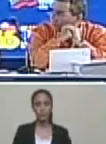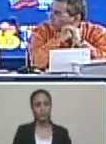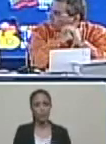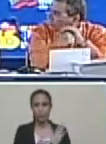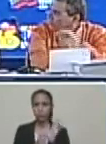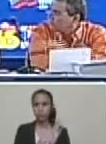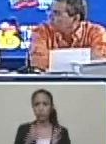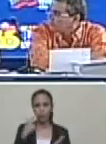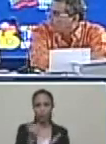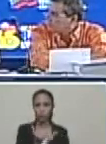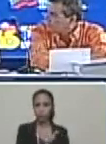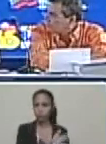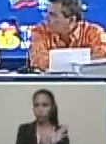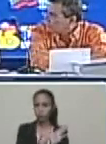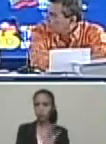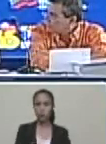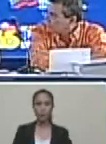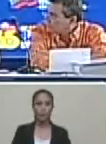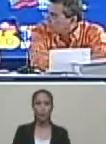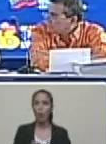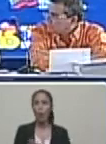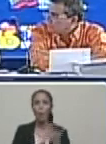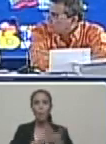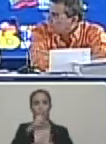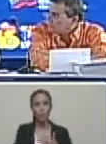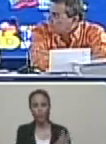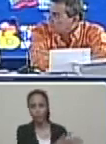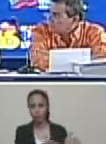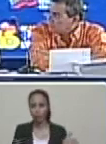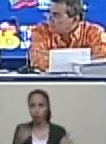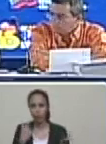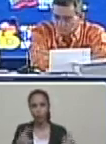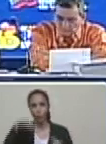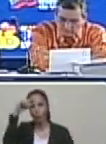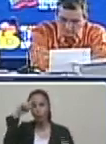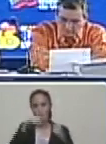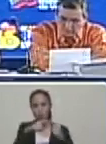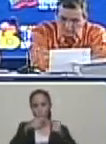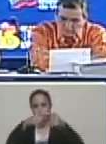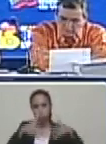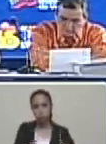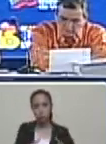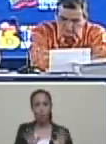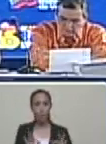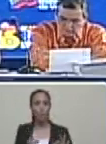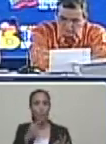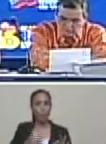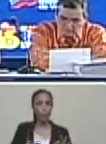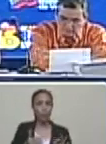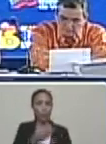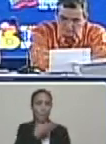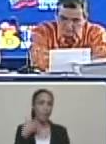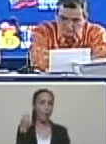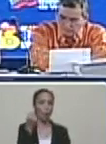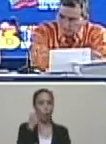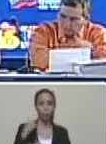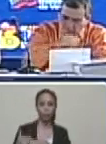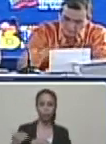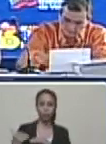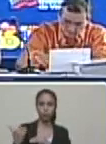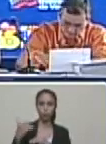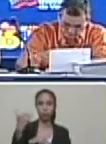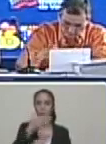que plantearnos siempre nuevas metas para mejorar Barrio